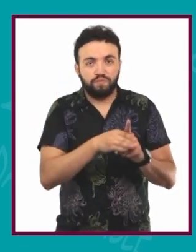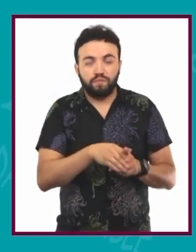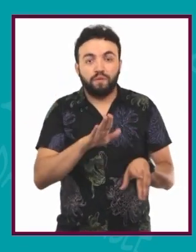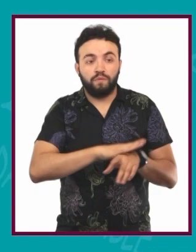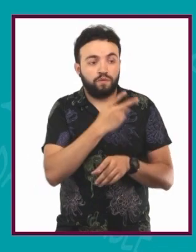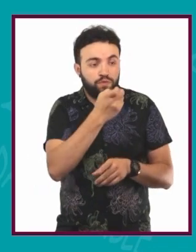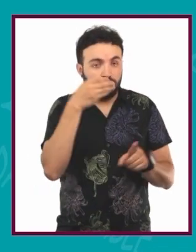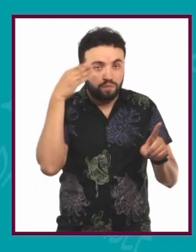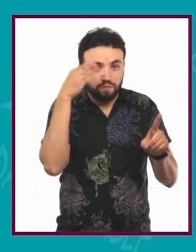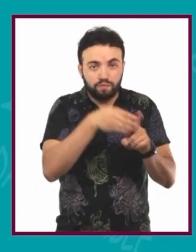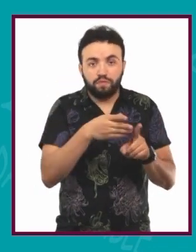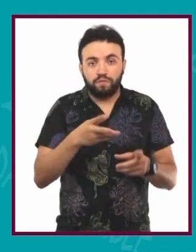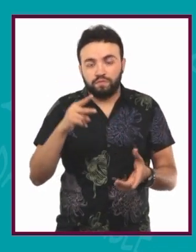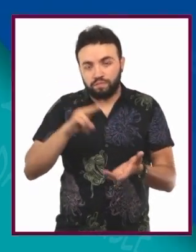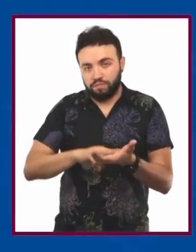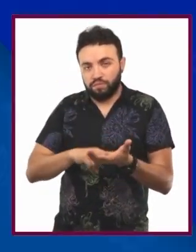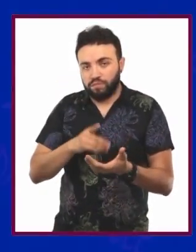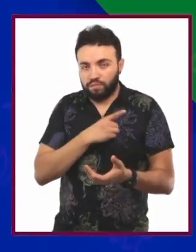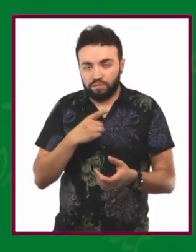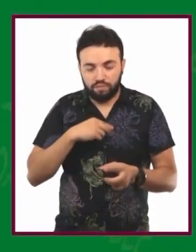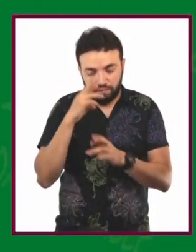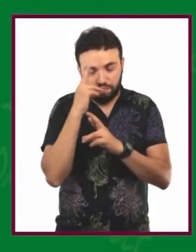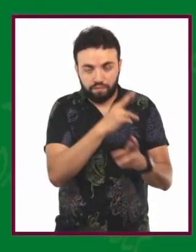ya que cualquier punto de vista es válido y debe ser respetado.